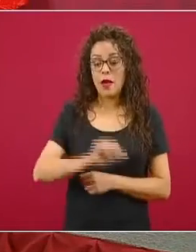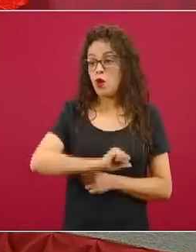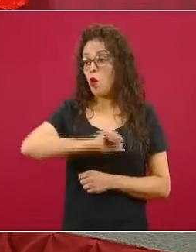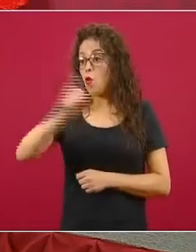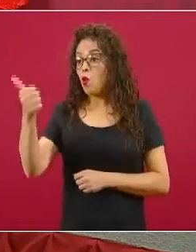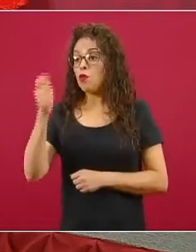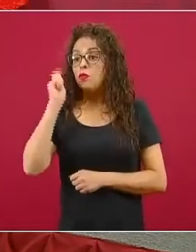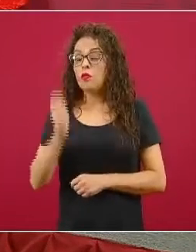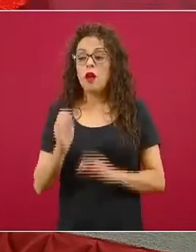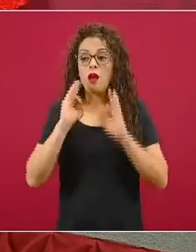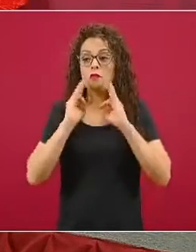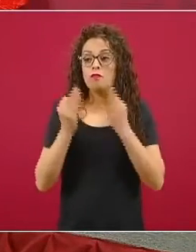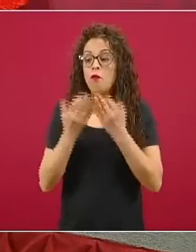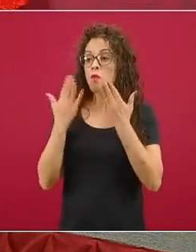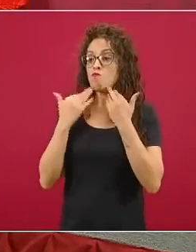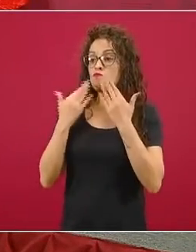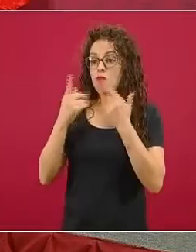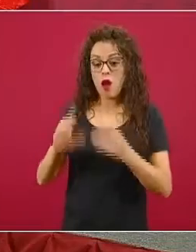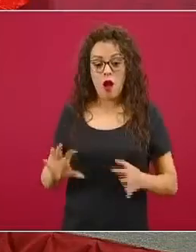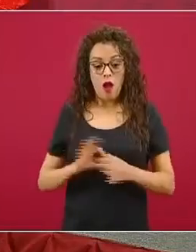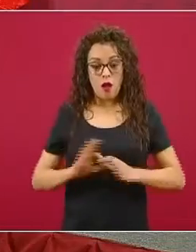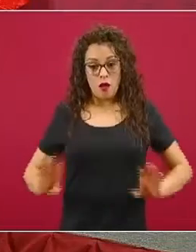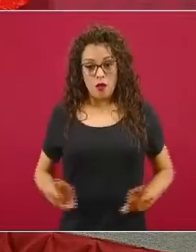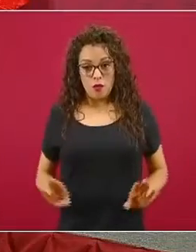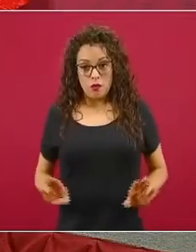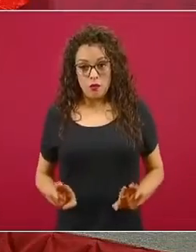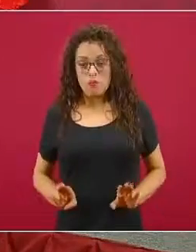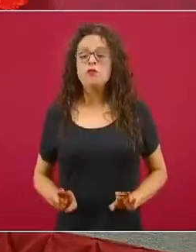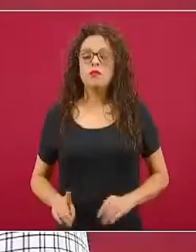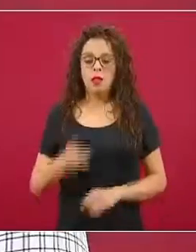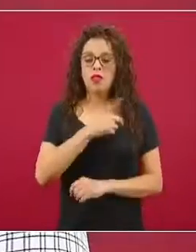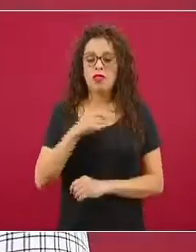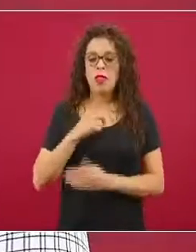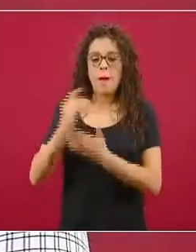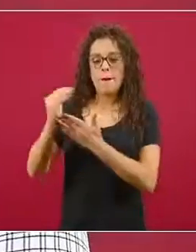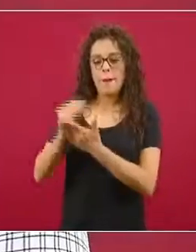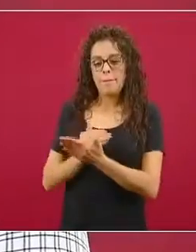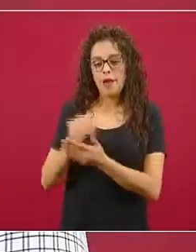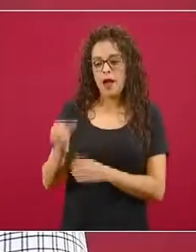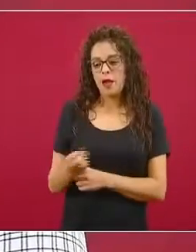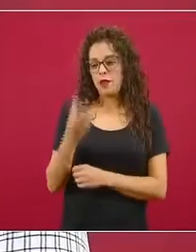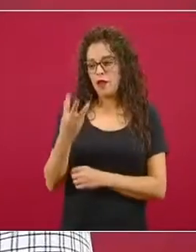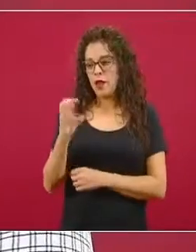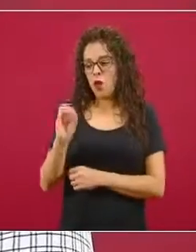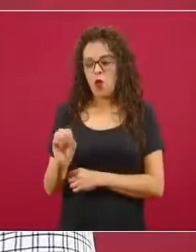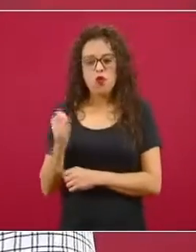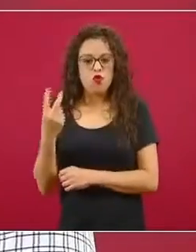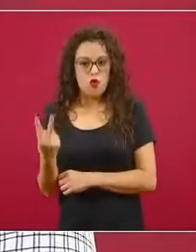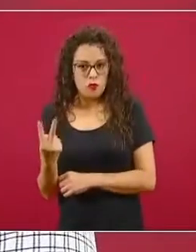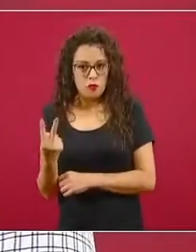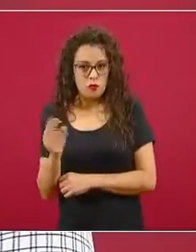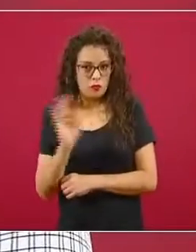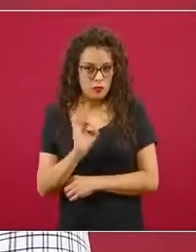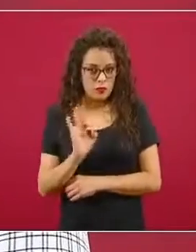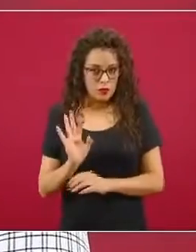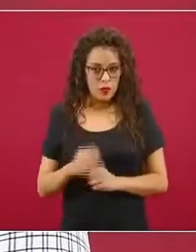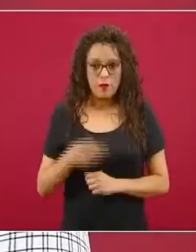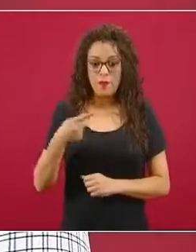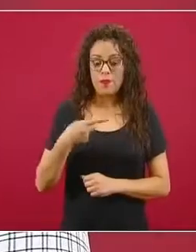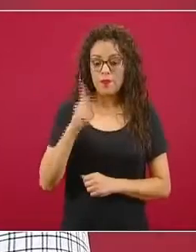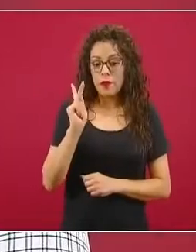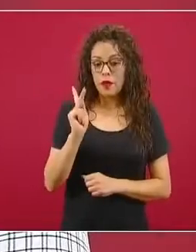estas características debe haber tenido frecuencias menores al 3 o al 2 o no